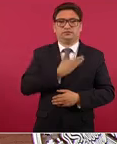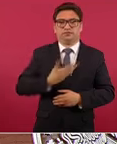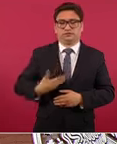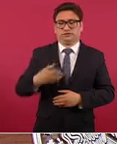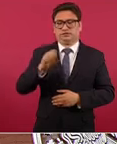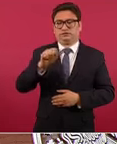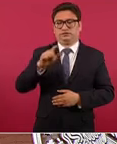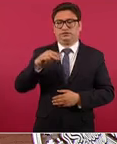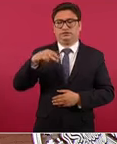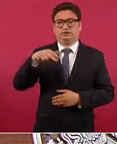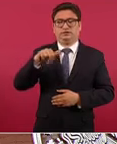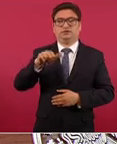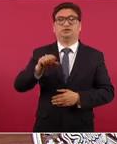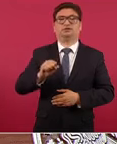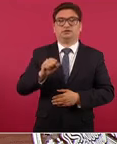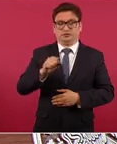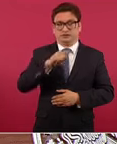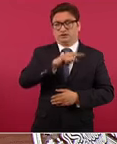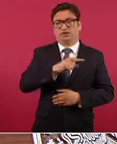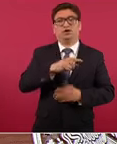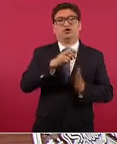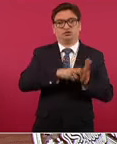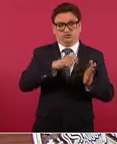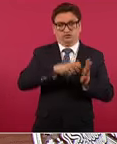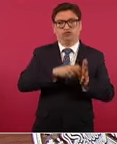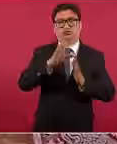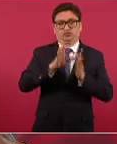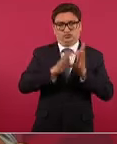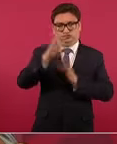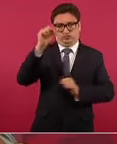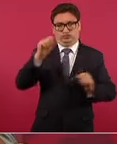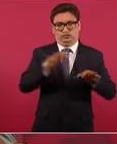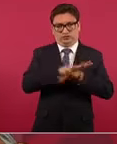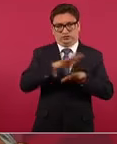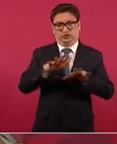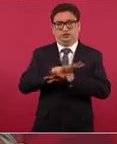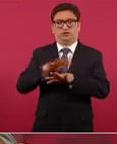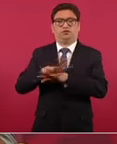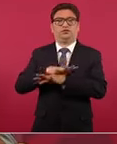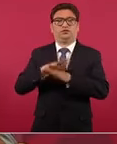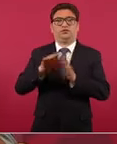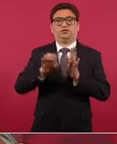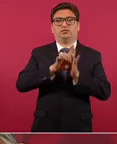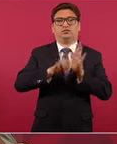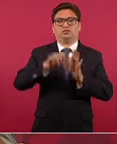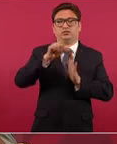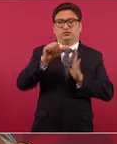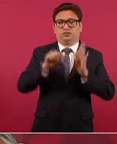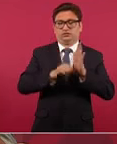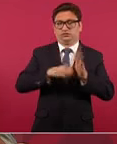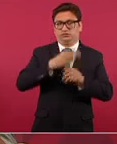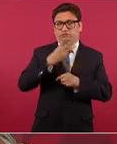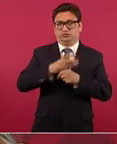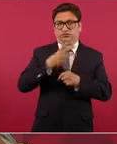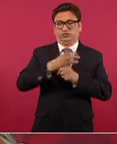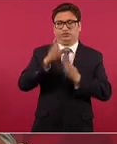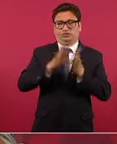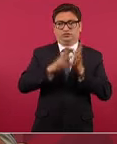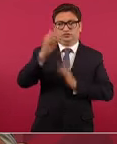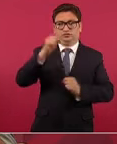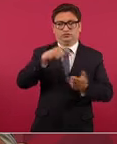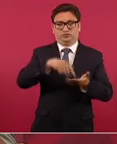empezaron con las reformas constitucionales reformaron el artículo 3º de la constitución